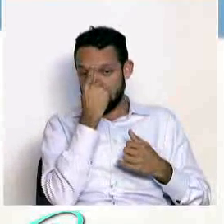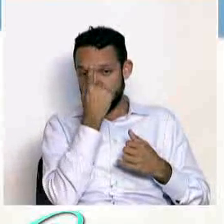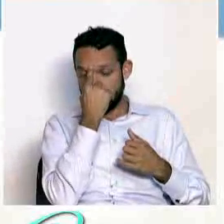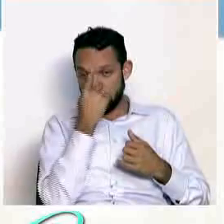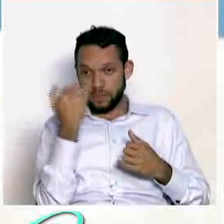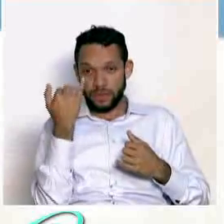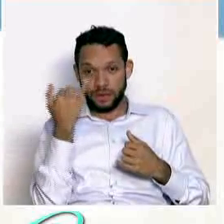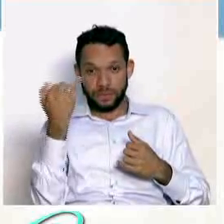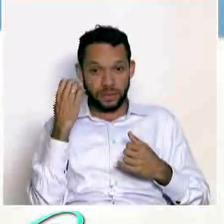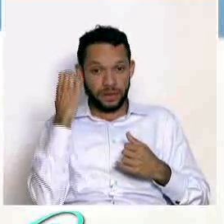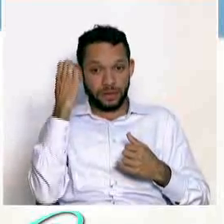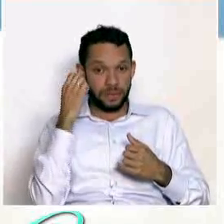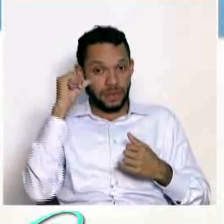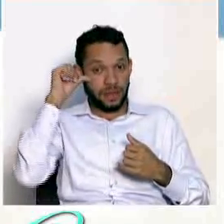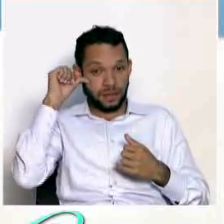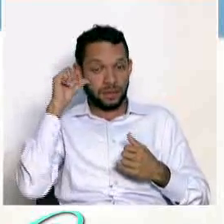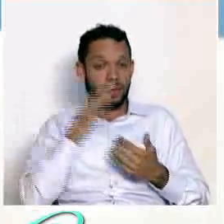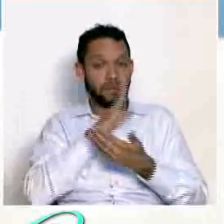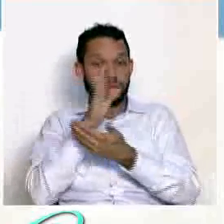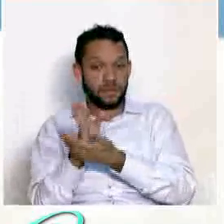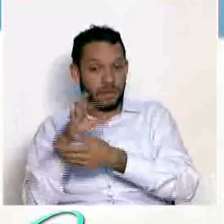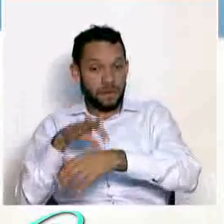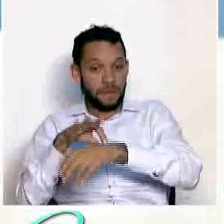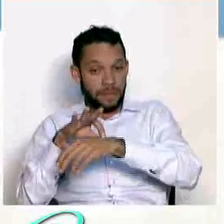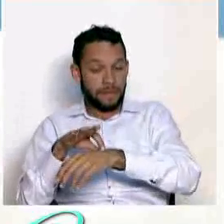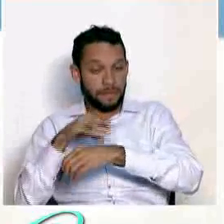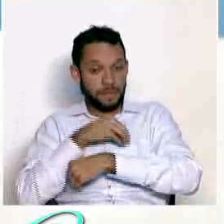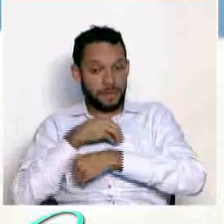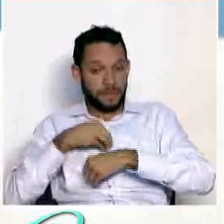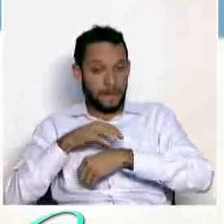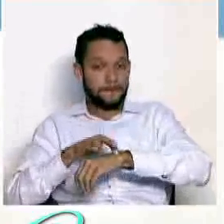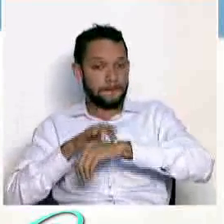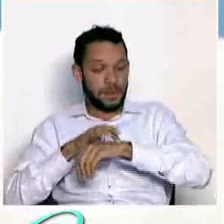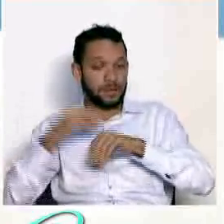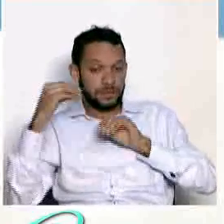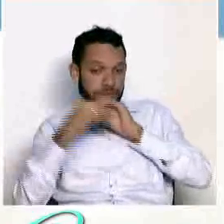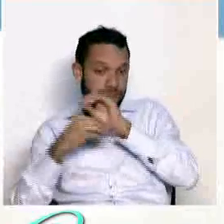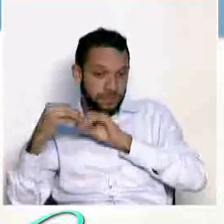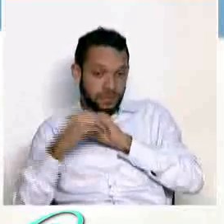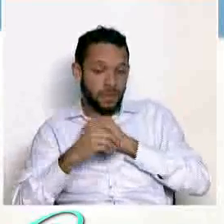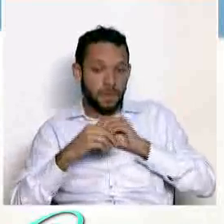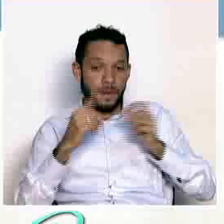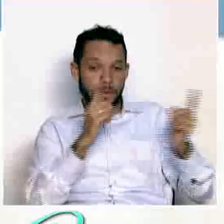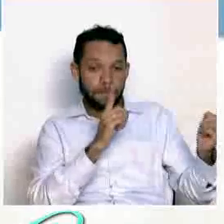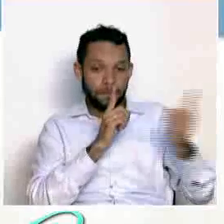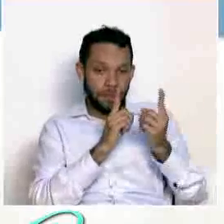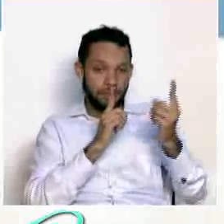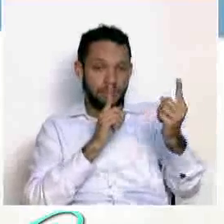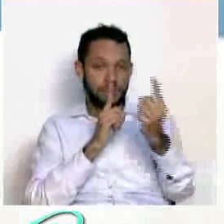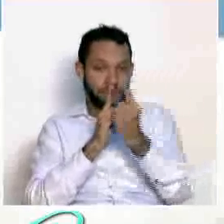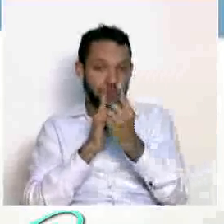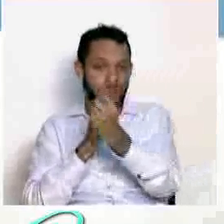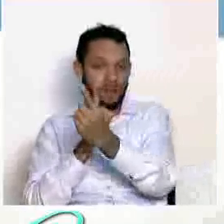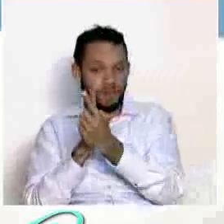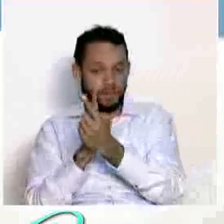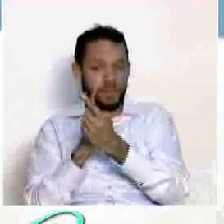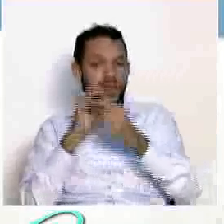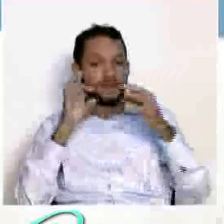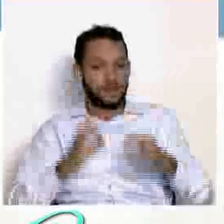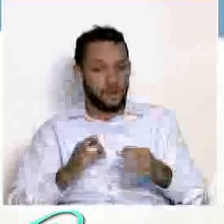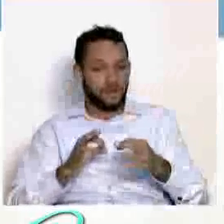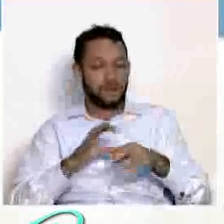unos sitios donde uno va a una consulta médica y lo atiende un médico, después otro y después otro. Y